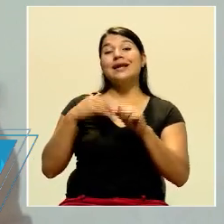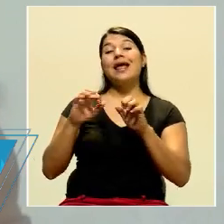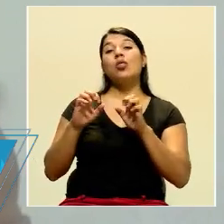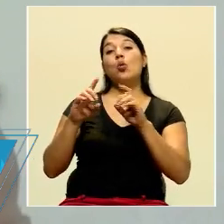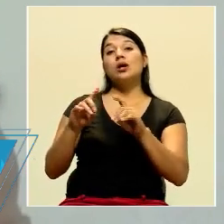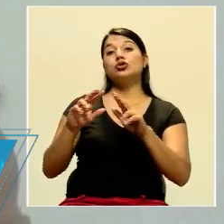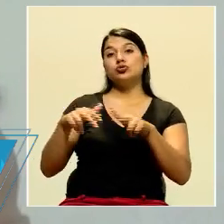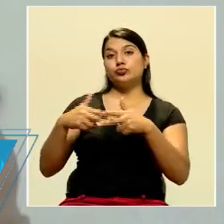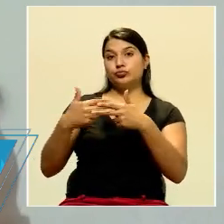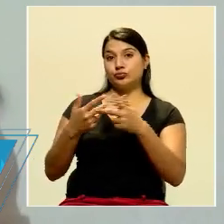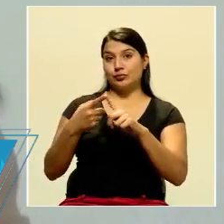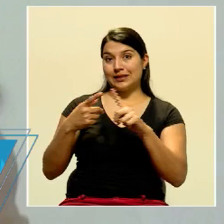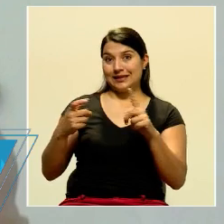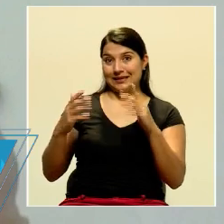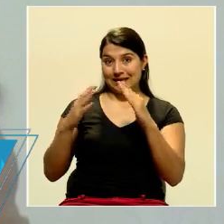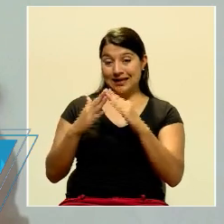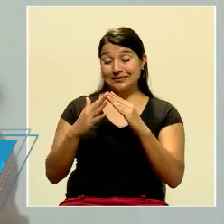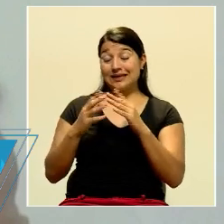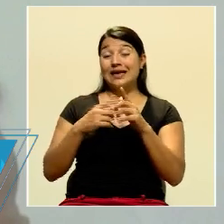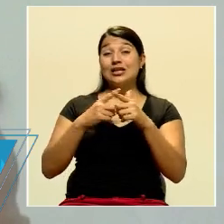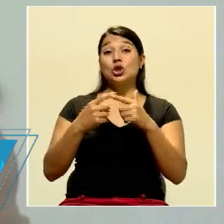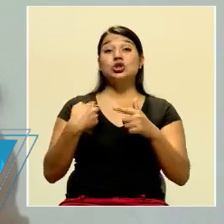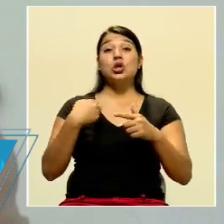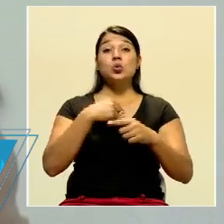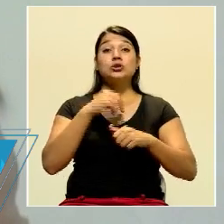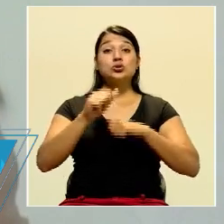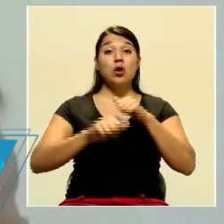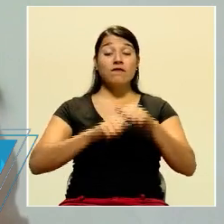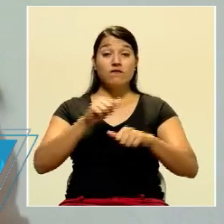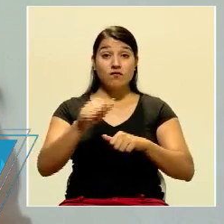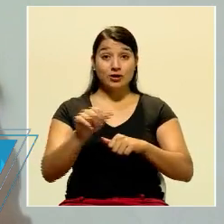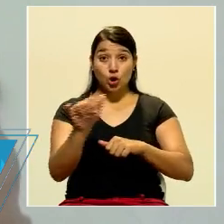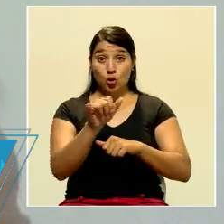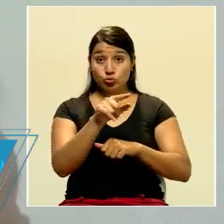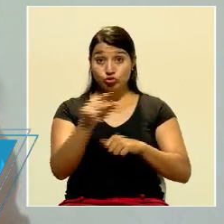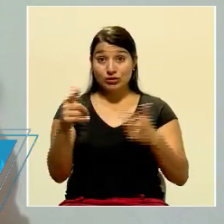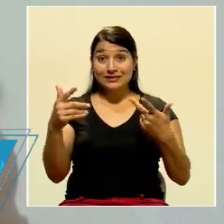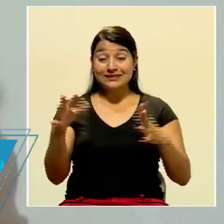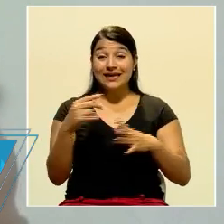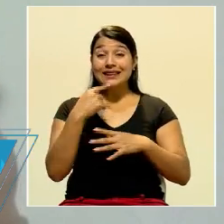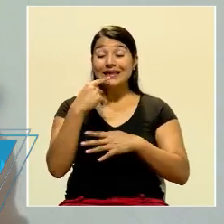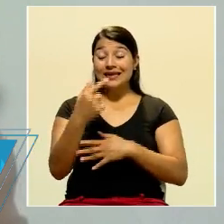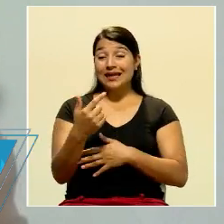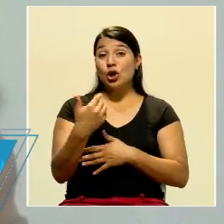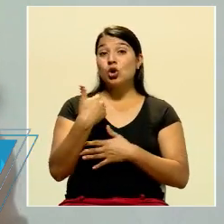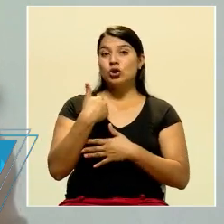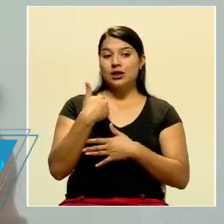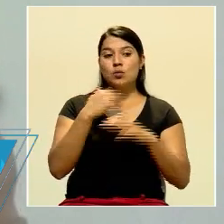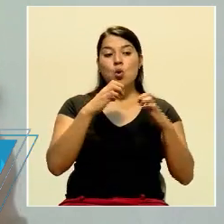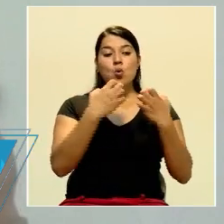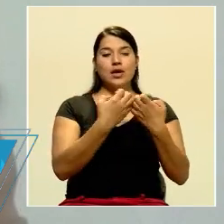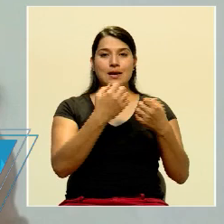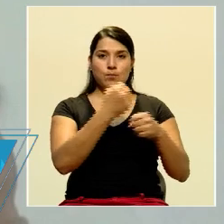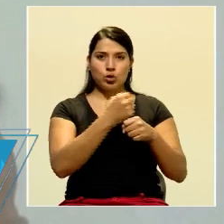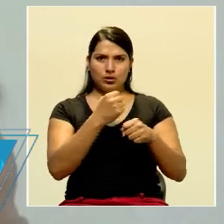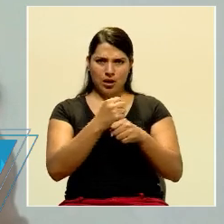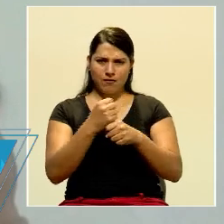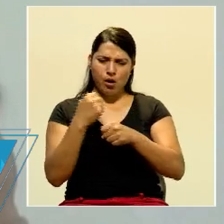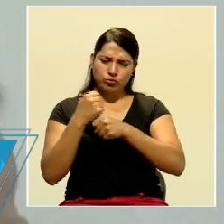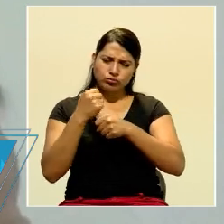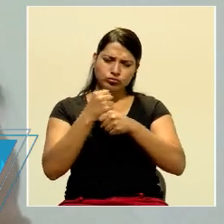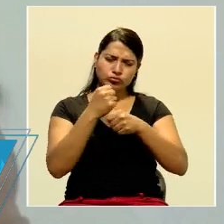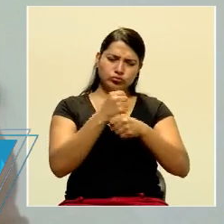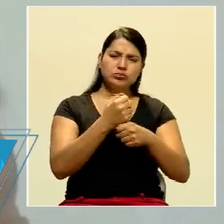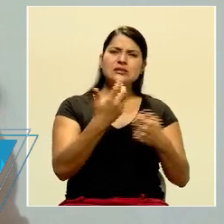virtual. Entonces, los esfuerzos que estamos haciendo, como ustedes lo mencionaban hoy, bueno, tenemos una mesa de trabajo instalada de hace ya casi